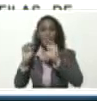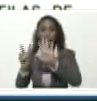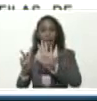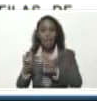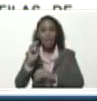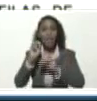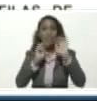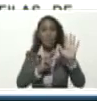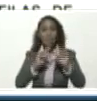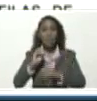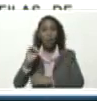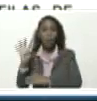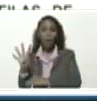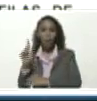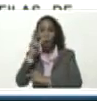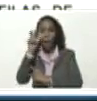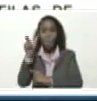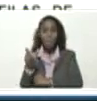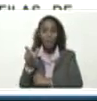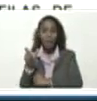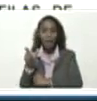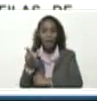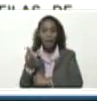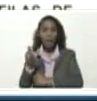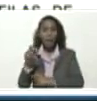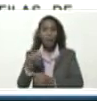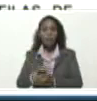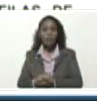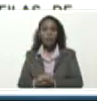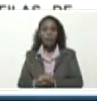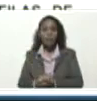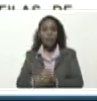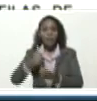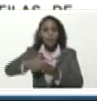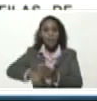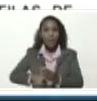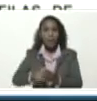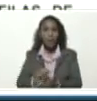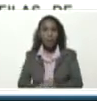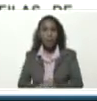29987704. Moya Hernández Francisco Daniel, cédula